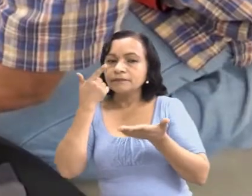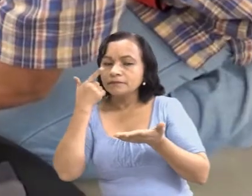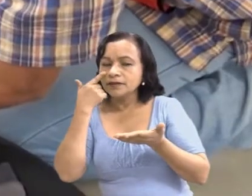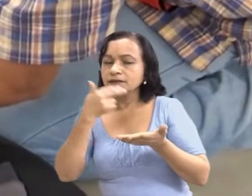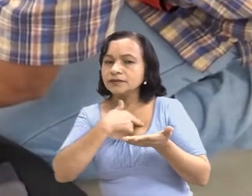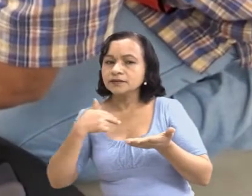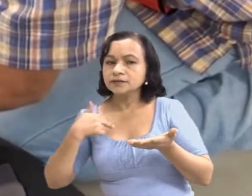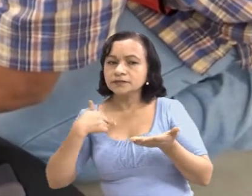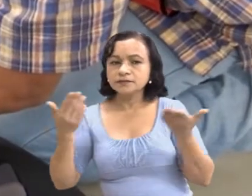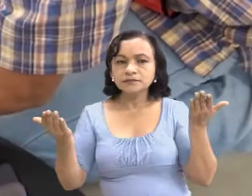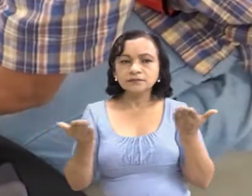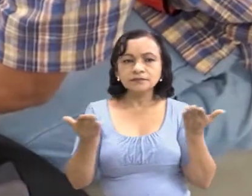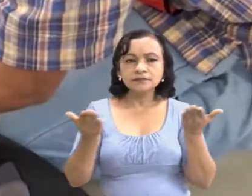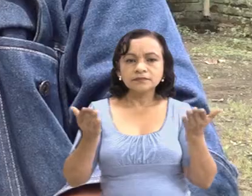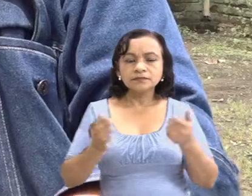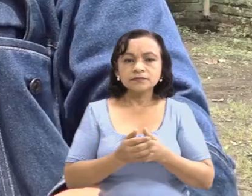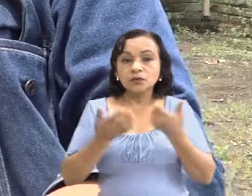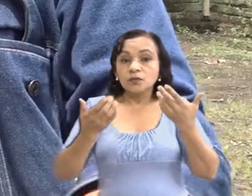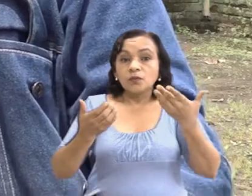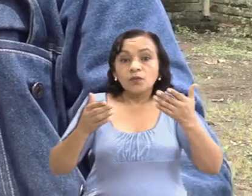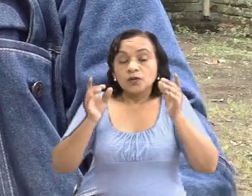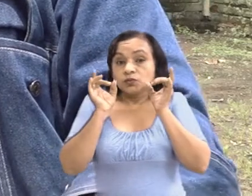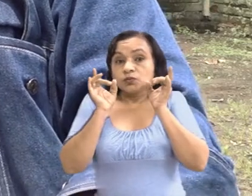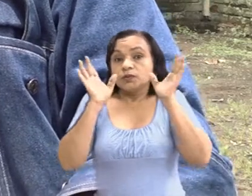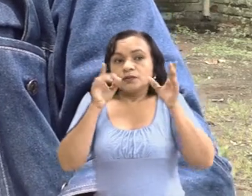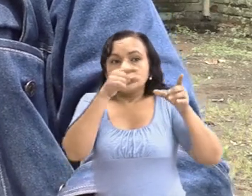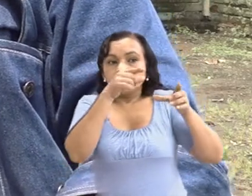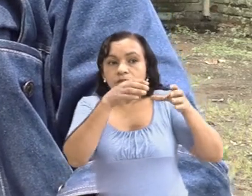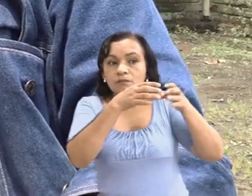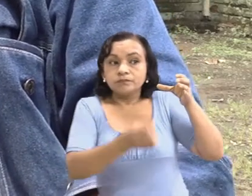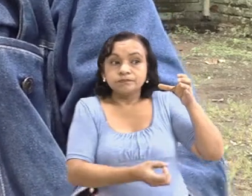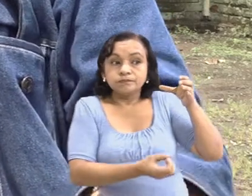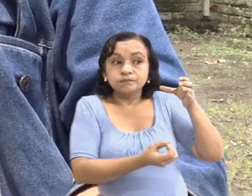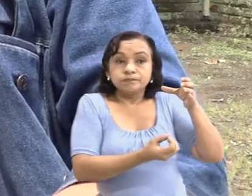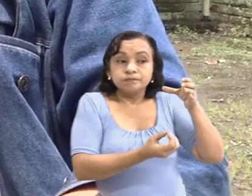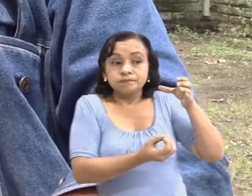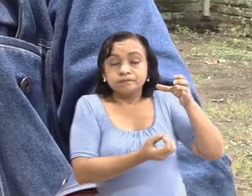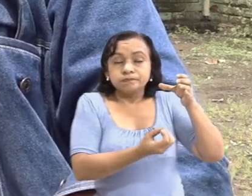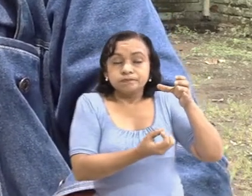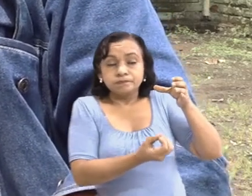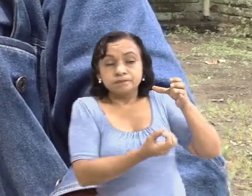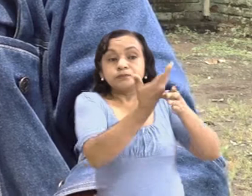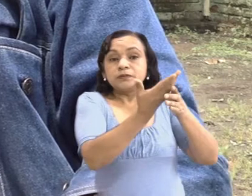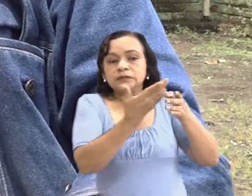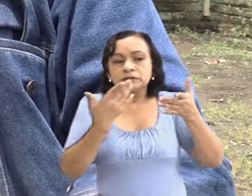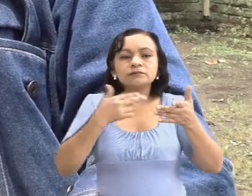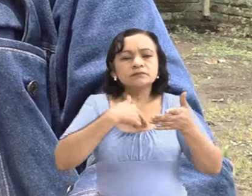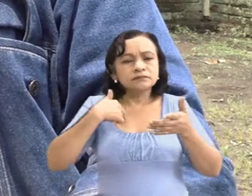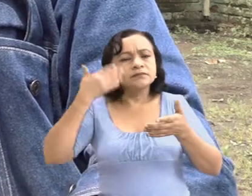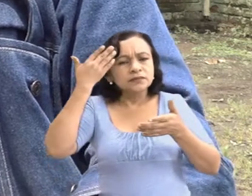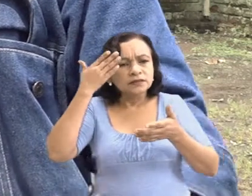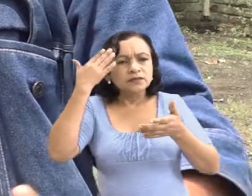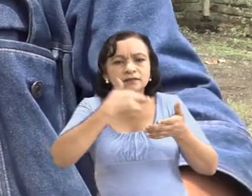práctica, ¿verdad? Por en cualquier momento que este volcán haga sus erupciones,